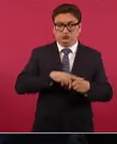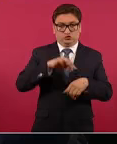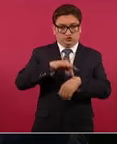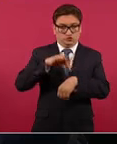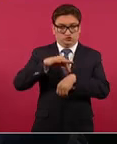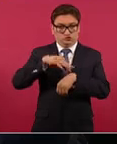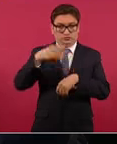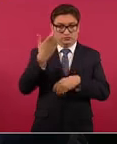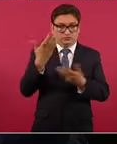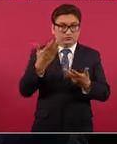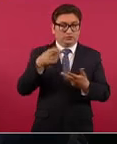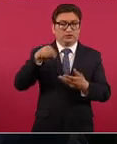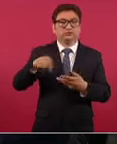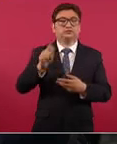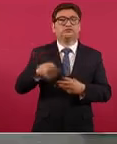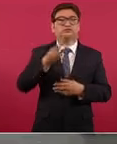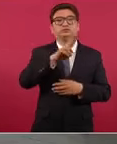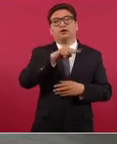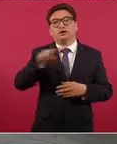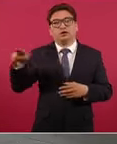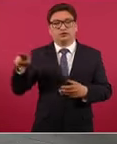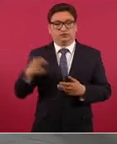esto es nadie ha dicho